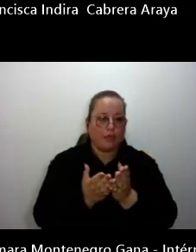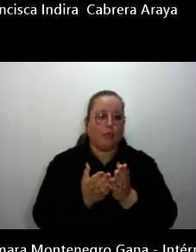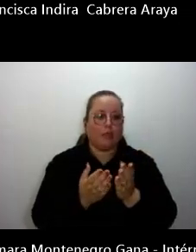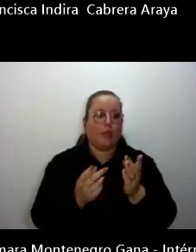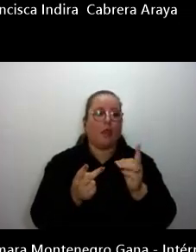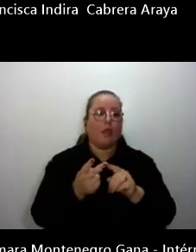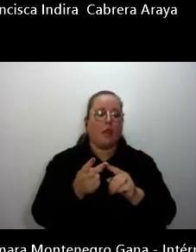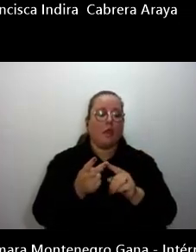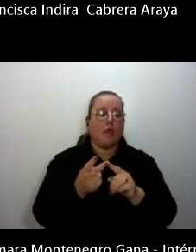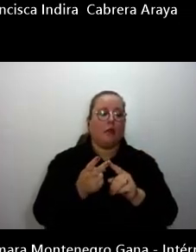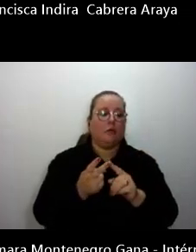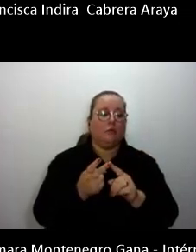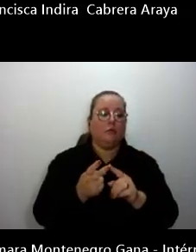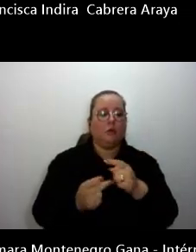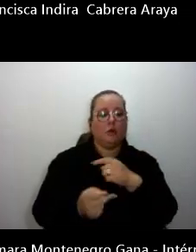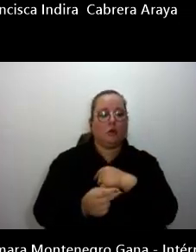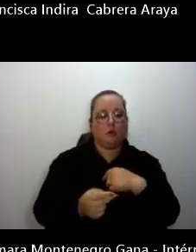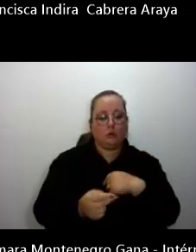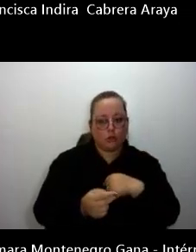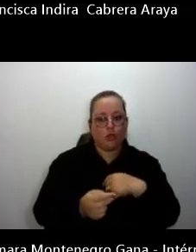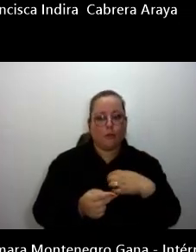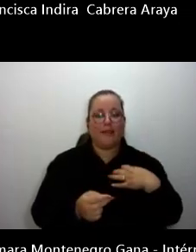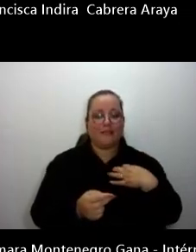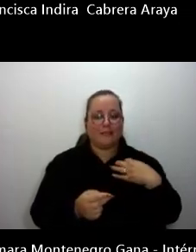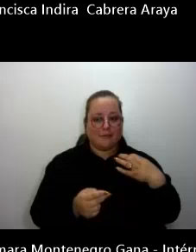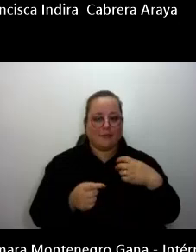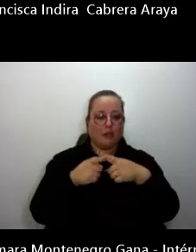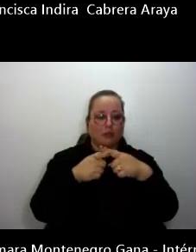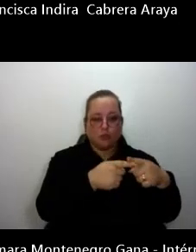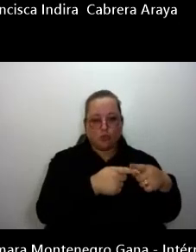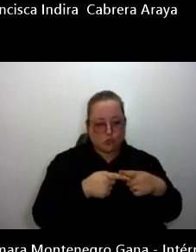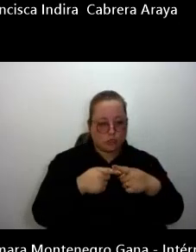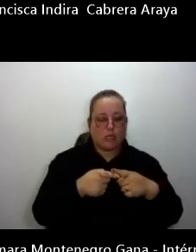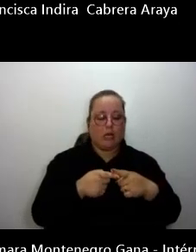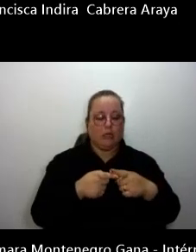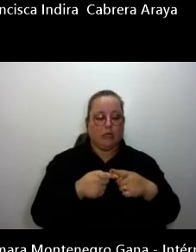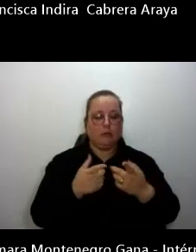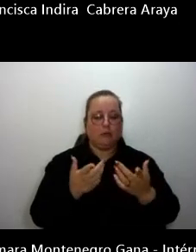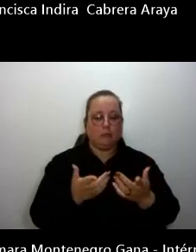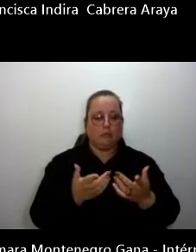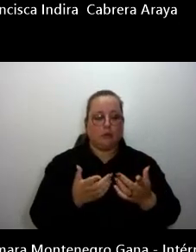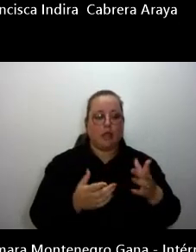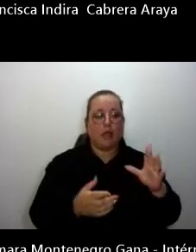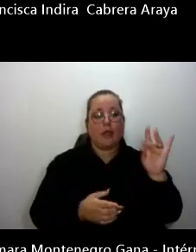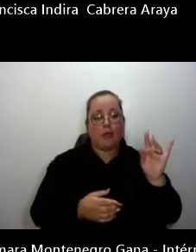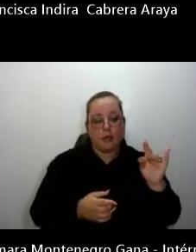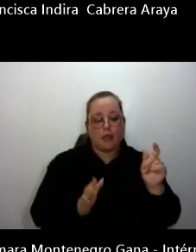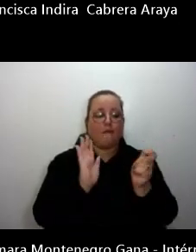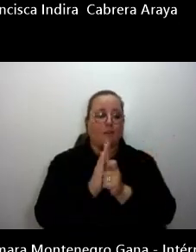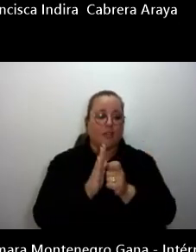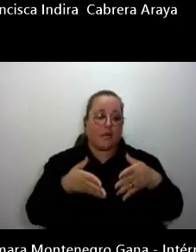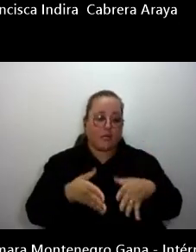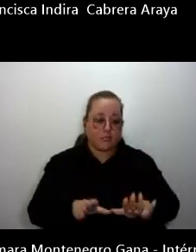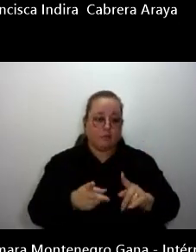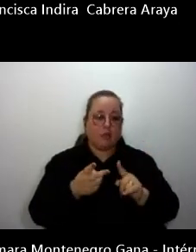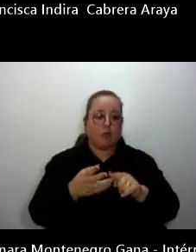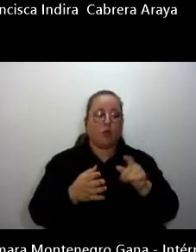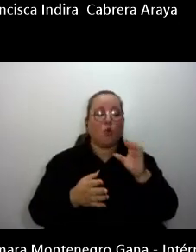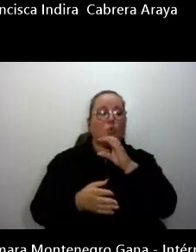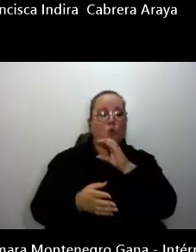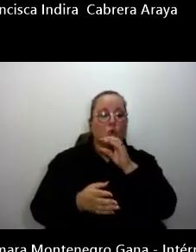sobre nombre civil o social si corresponde, ¿verdad? La edad, la fecha de nacimiento, el curso